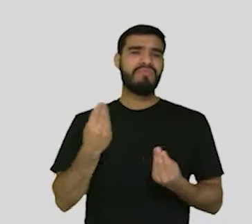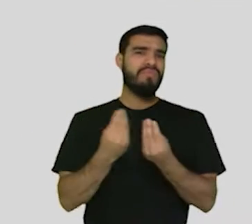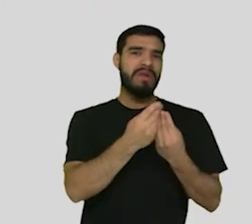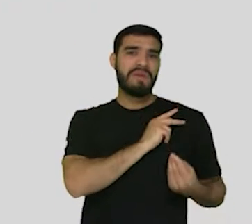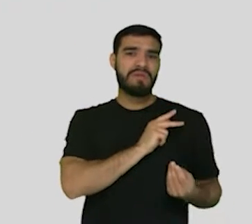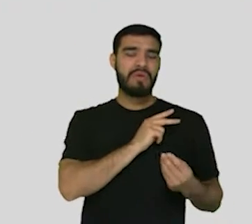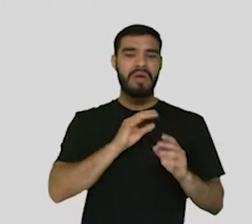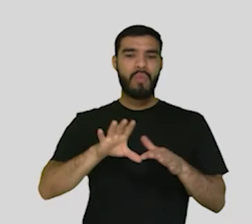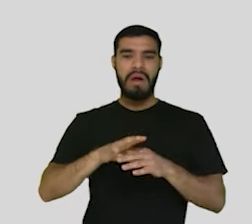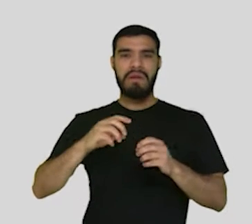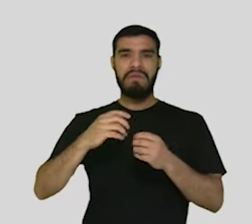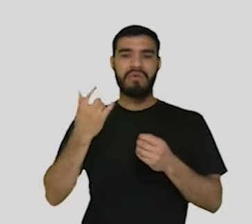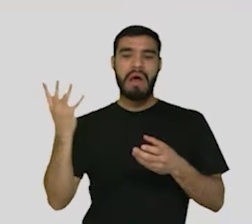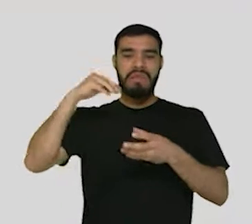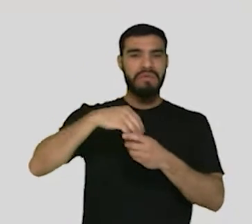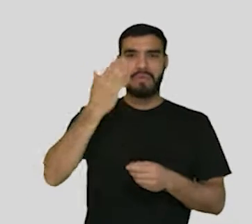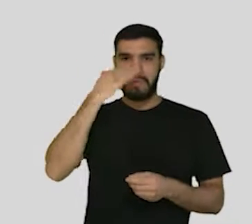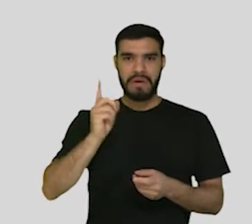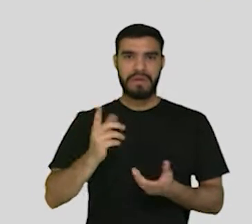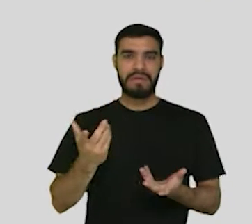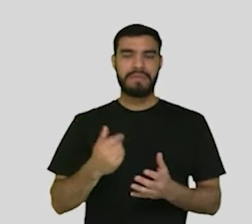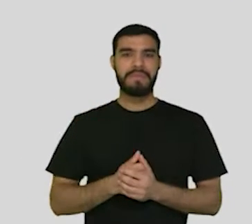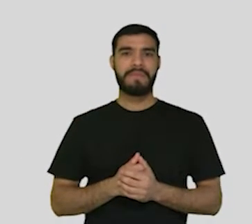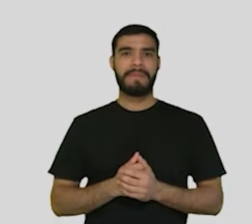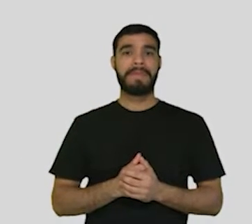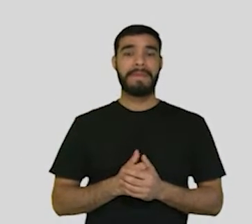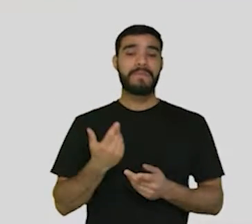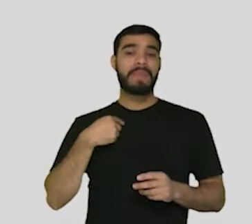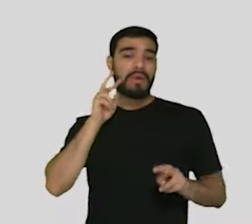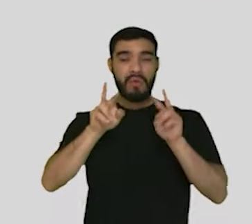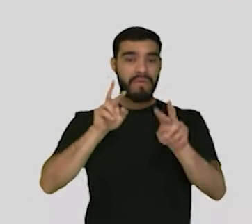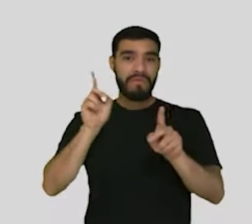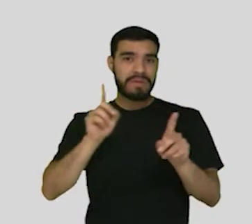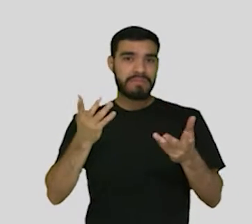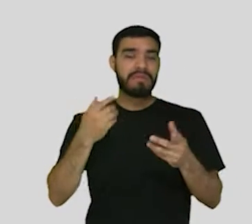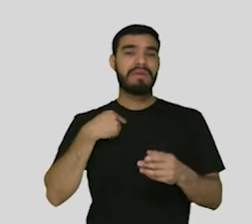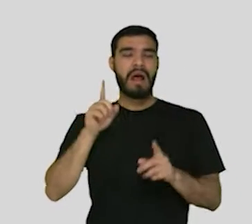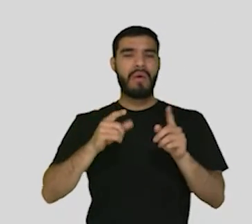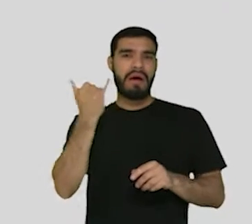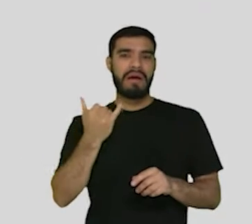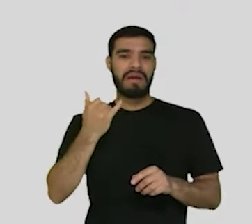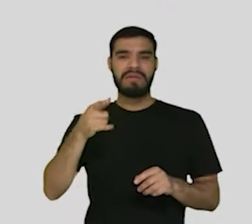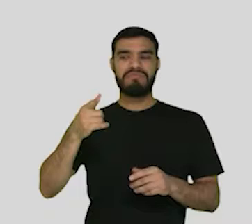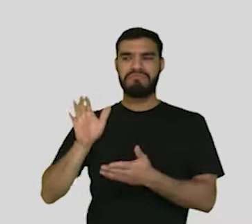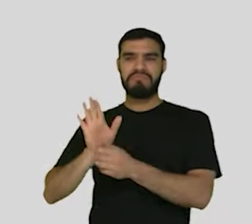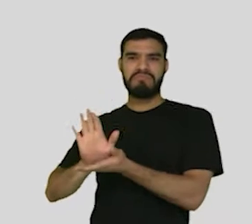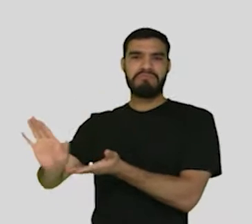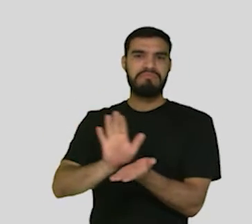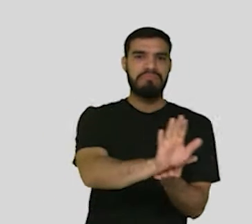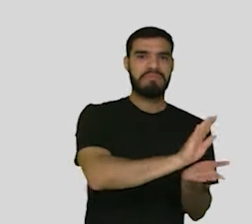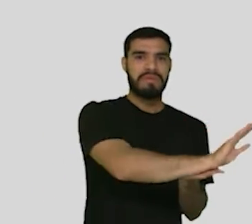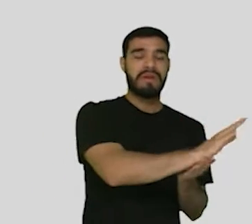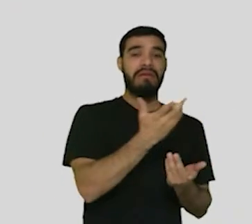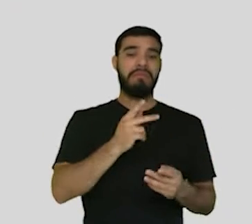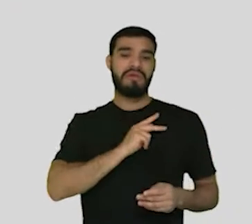a derecho ya guro mando a bañaena con anga comunidad indígena gua daipori representación política